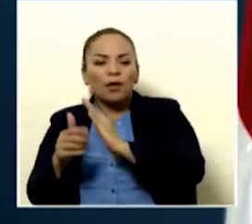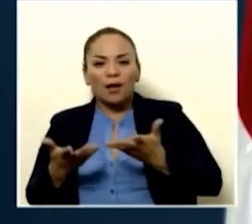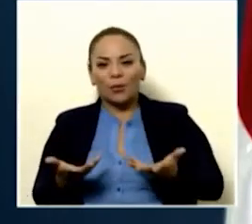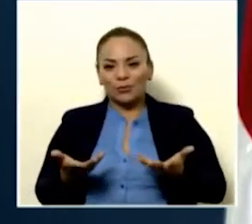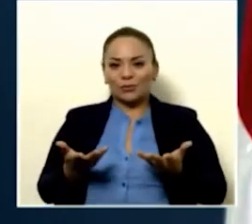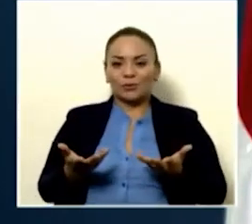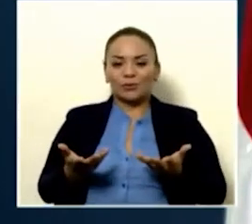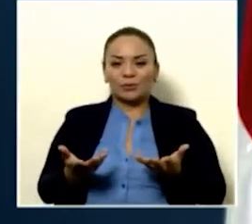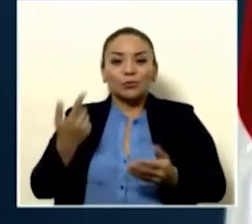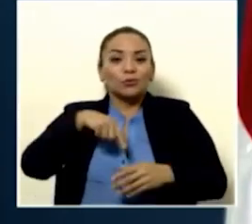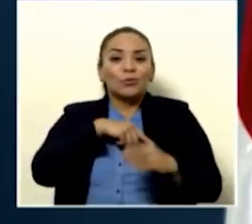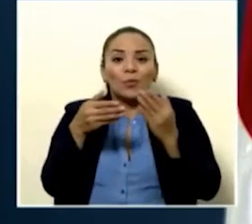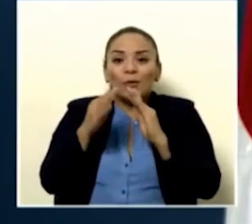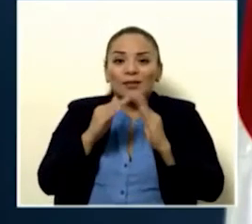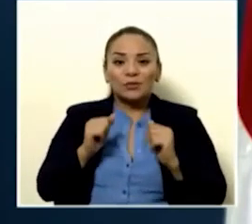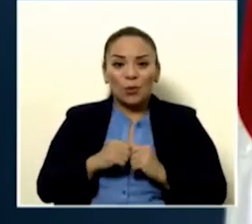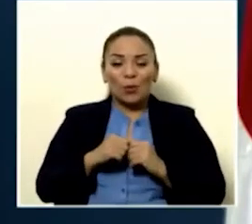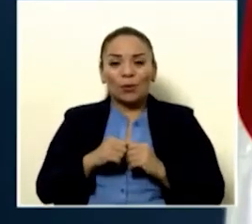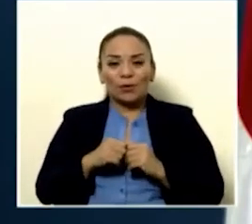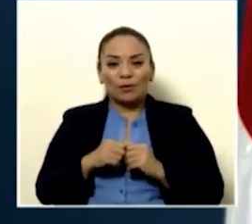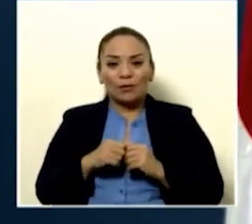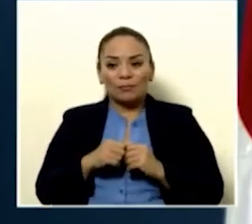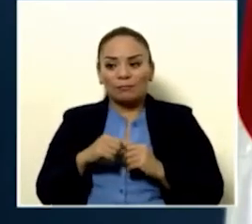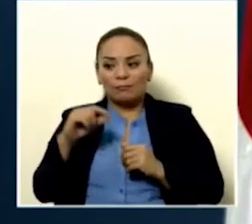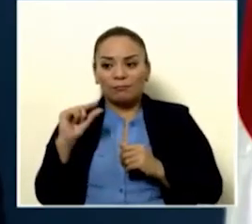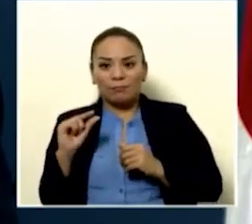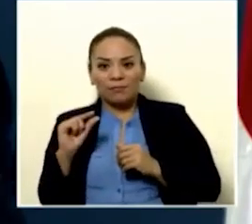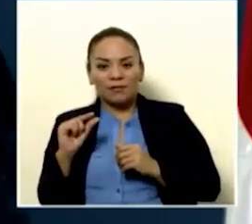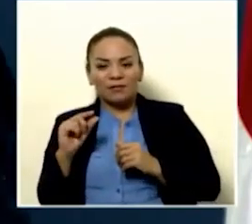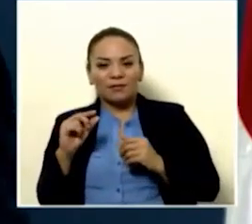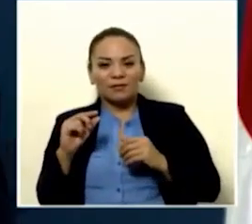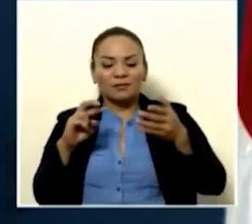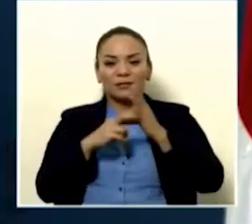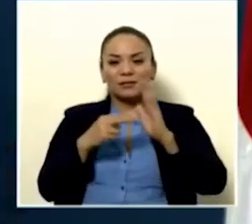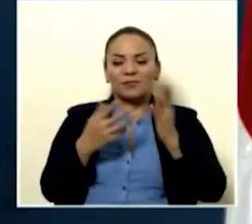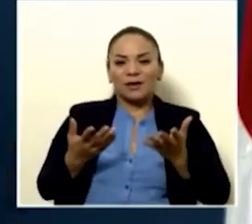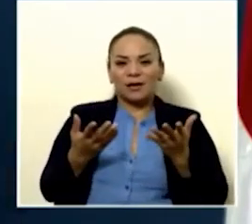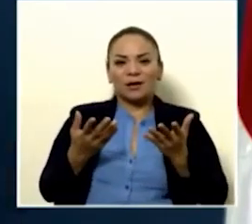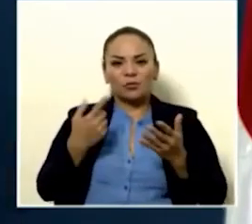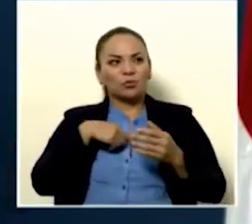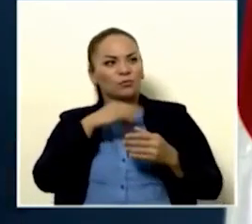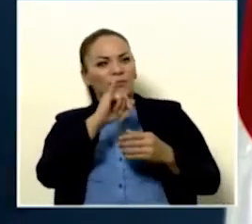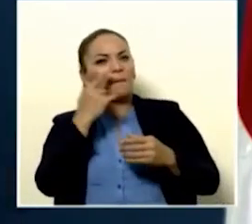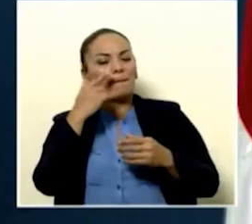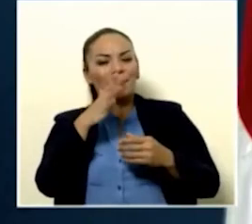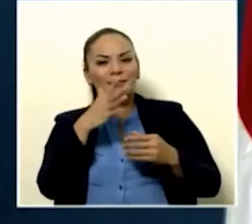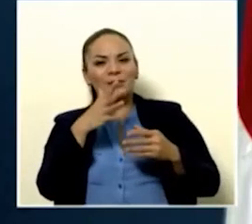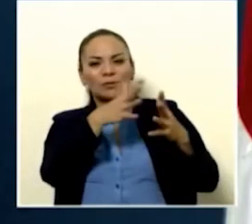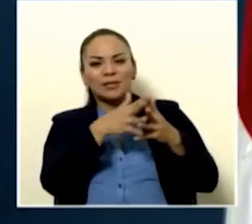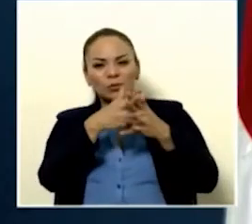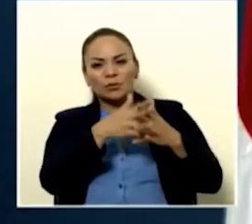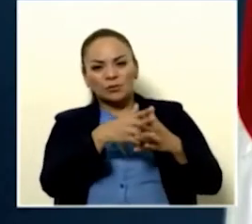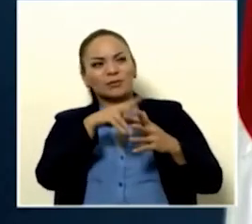Y nosotros en población estamos al fondo de la distribución. Nos está metiendo junto a países como Estados Unidos, que tiene 300 y pico millones